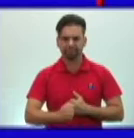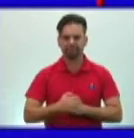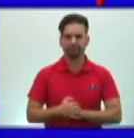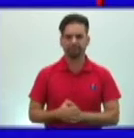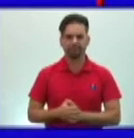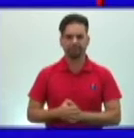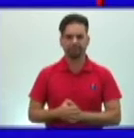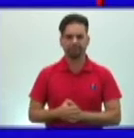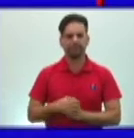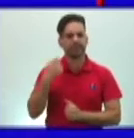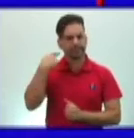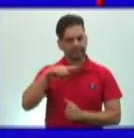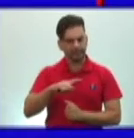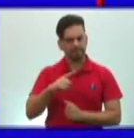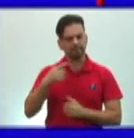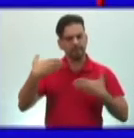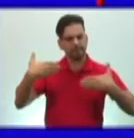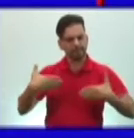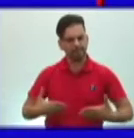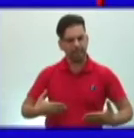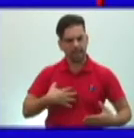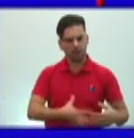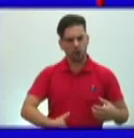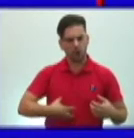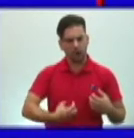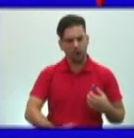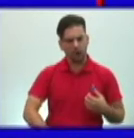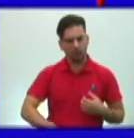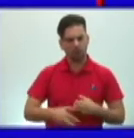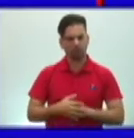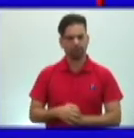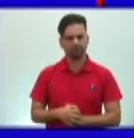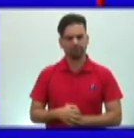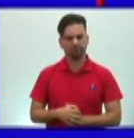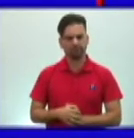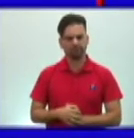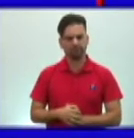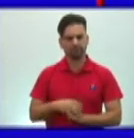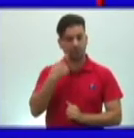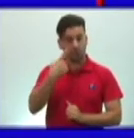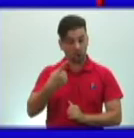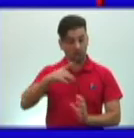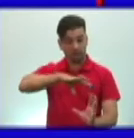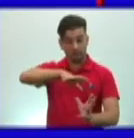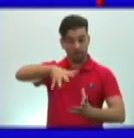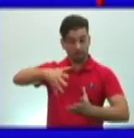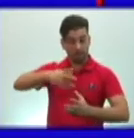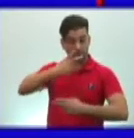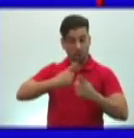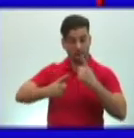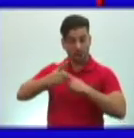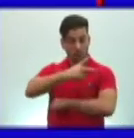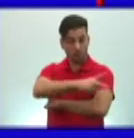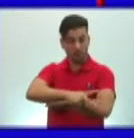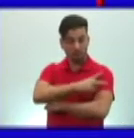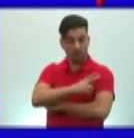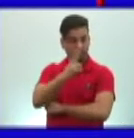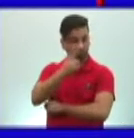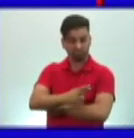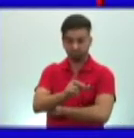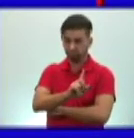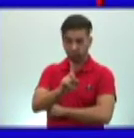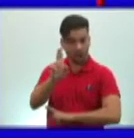una cosa: en momentos en que en el mundo hay países que condenan el aborto y lo tienen como una ilegalidad,